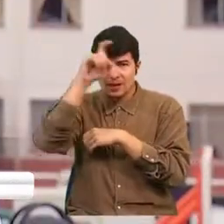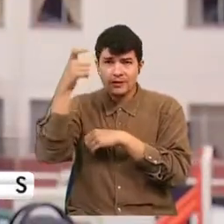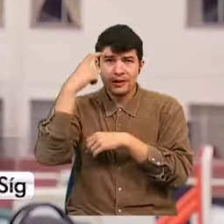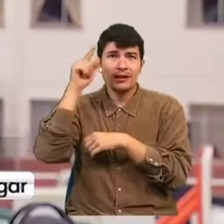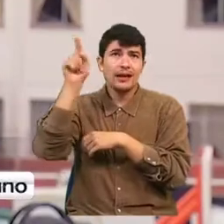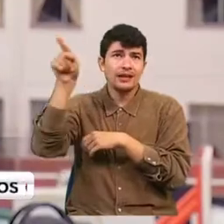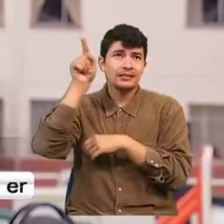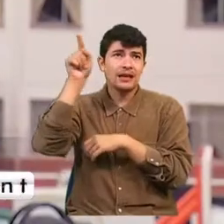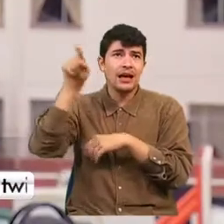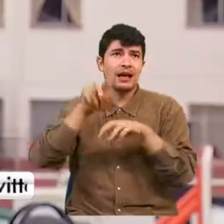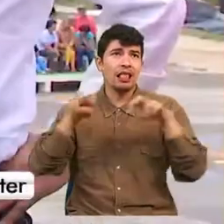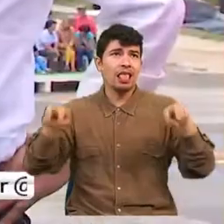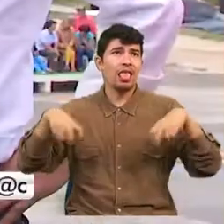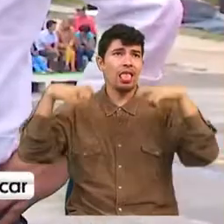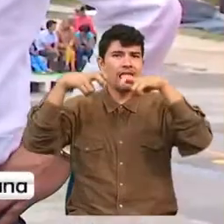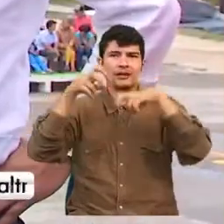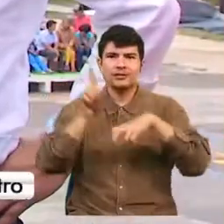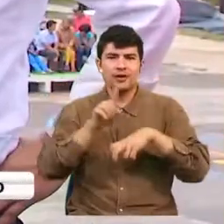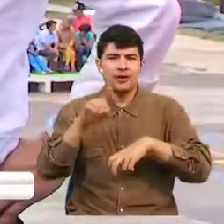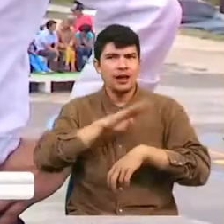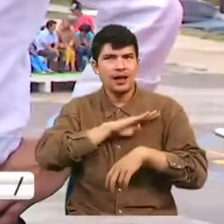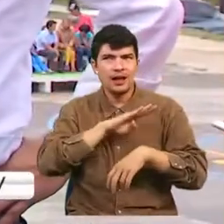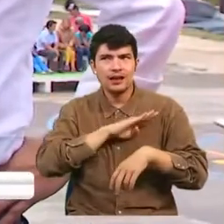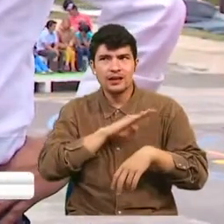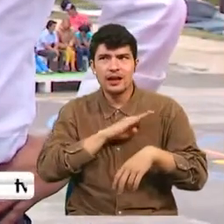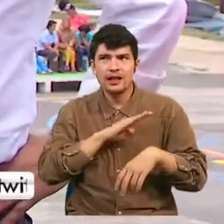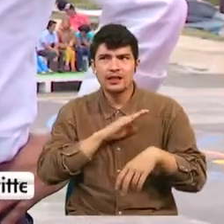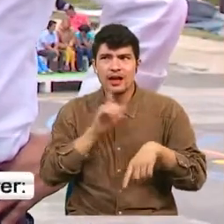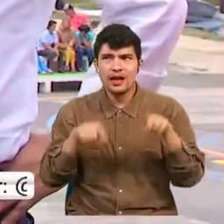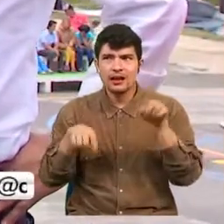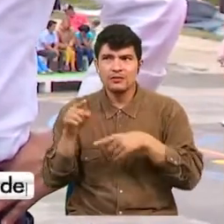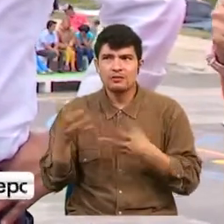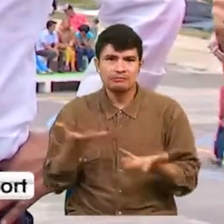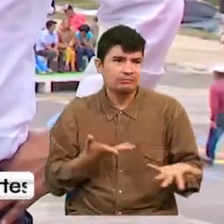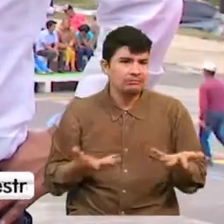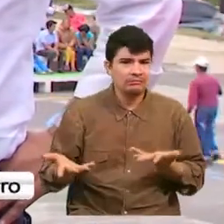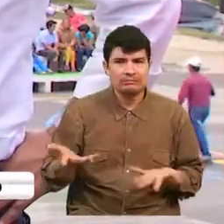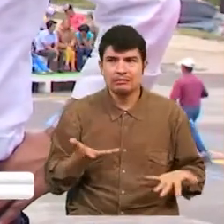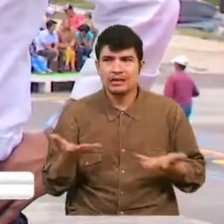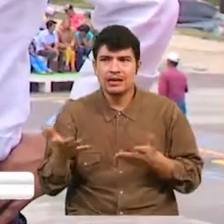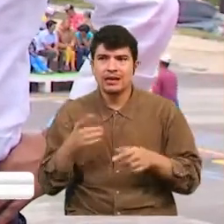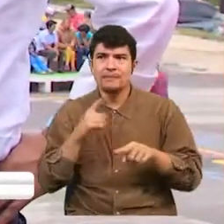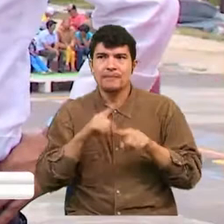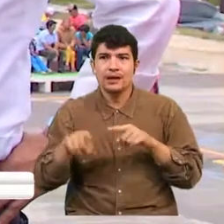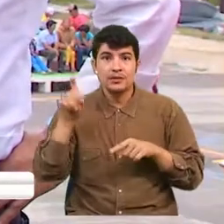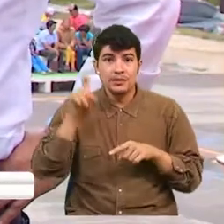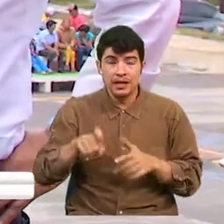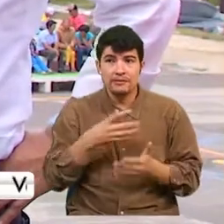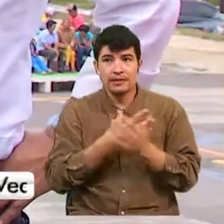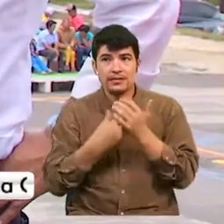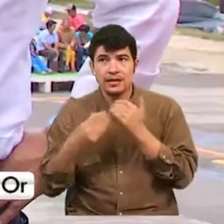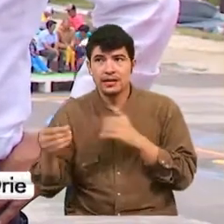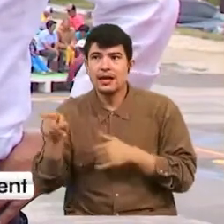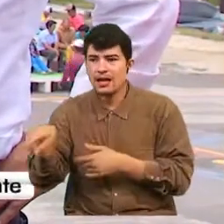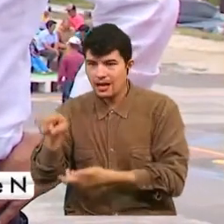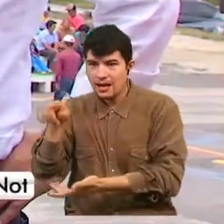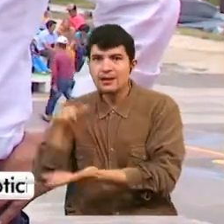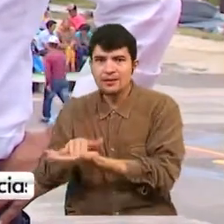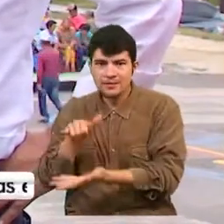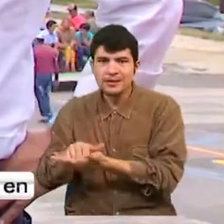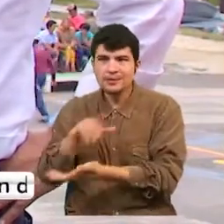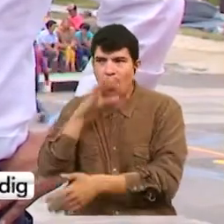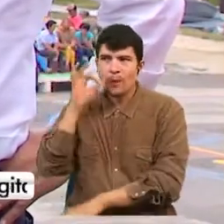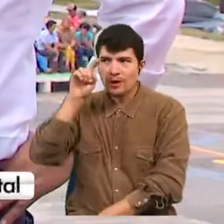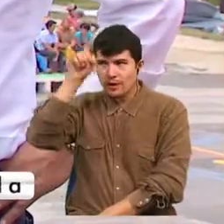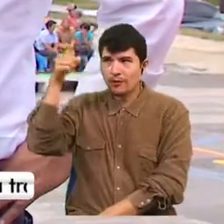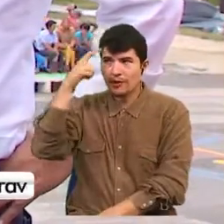allá en los despachos, uno como alcalde a veces con tantas ocupaciones que tiene, pero tiene que salir, y eso mismo está haciendo el señor gobernador